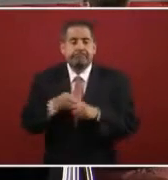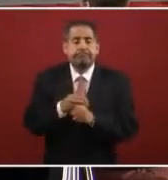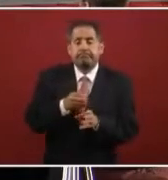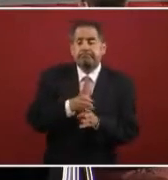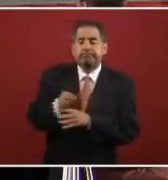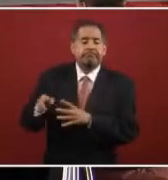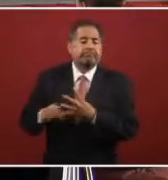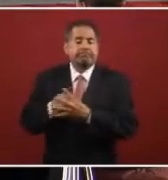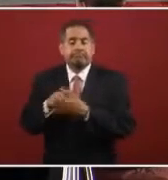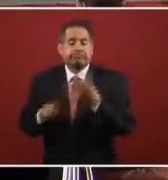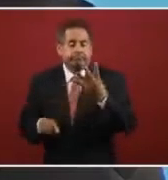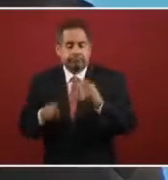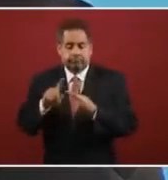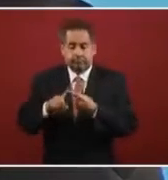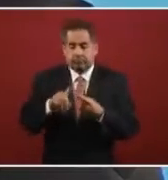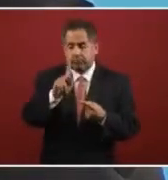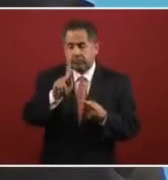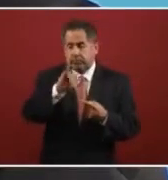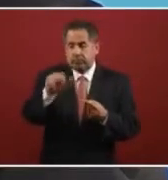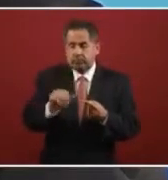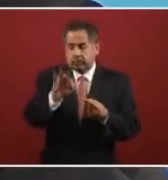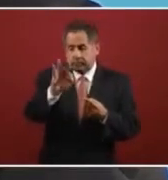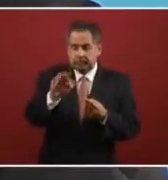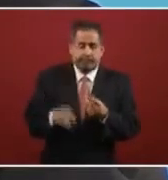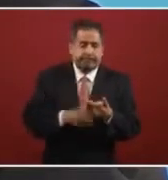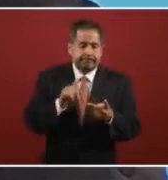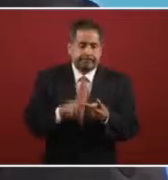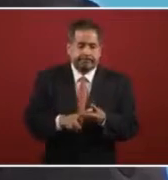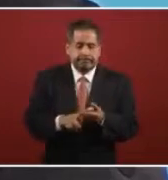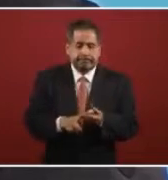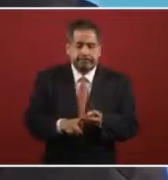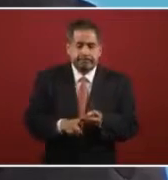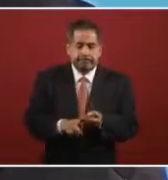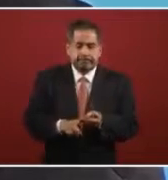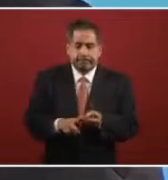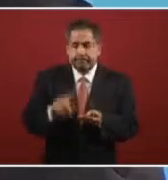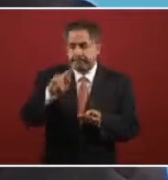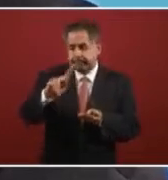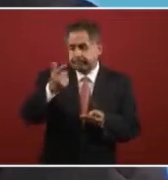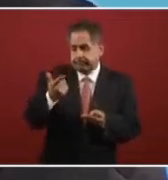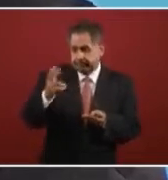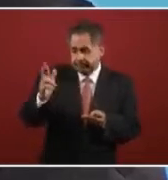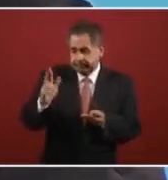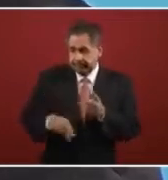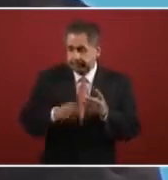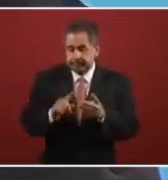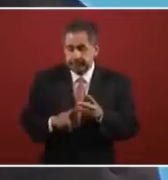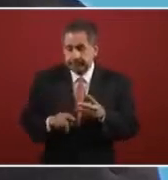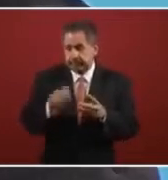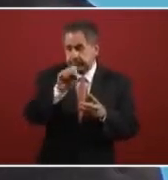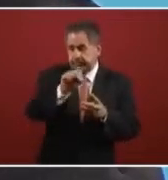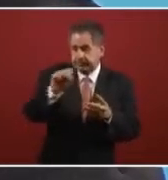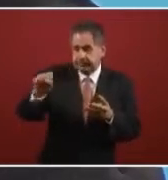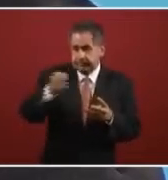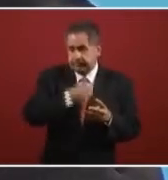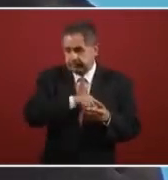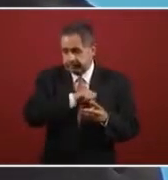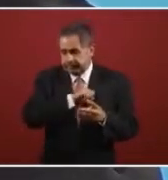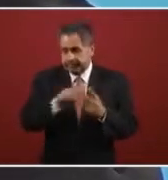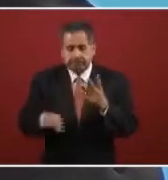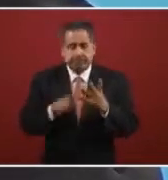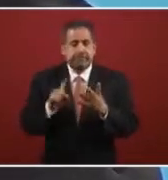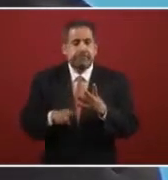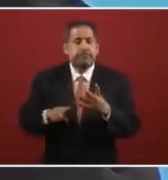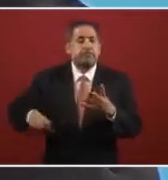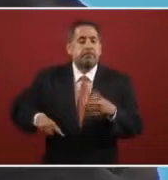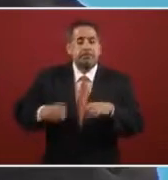fueron al Poder Judicial de la Federación, a la PGR, a la Secretaría de Salud y al